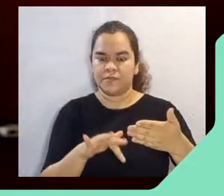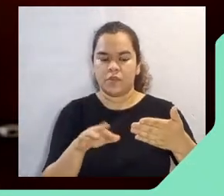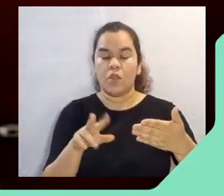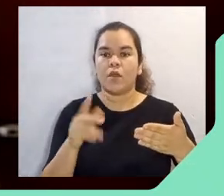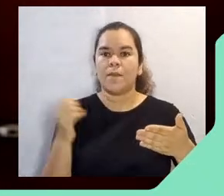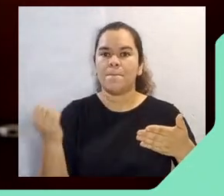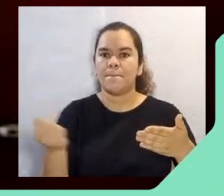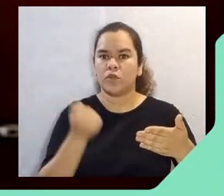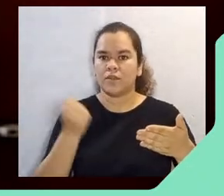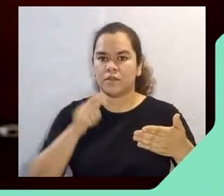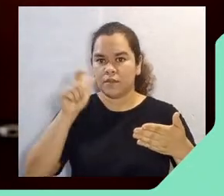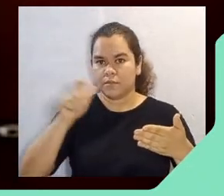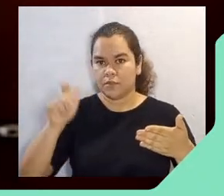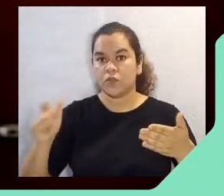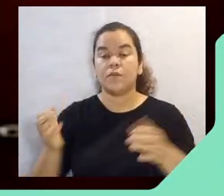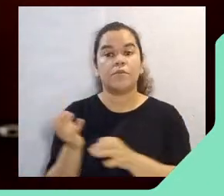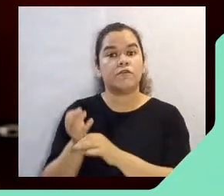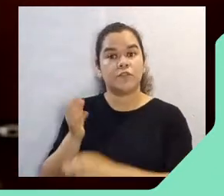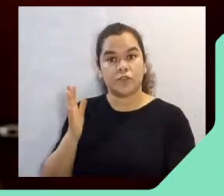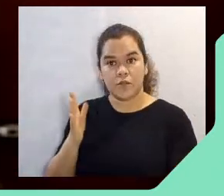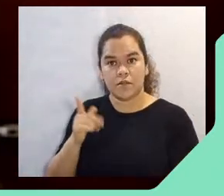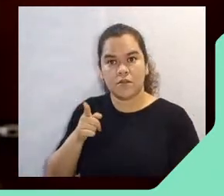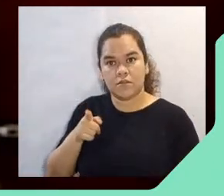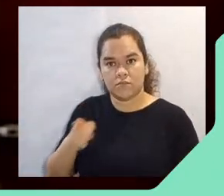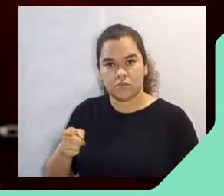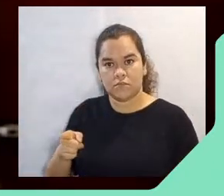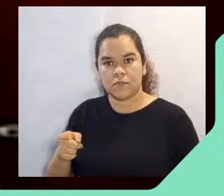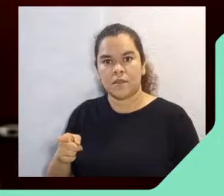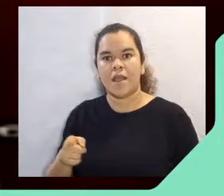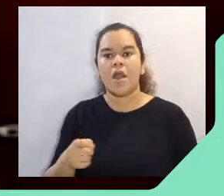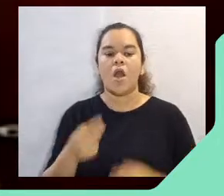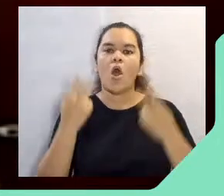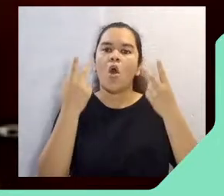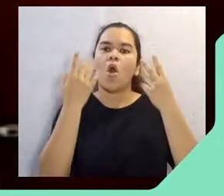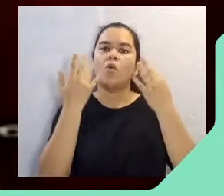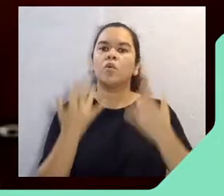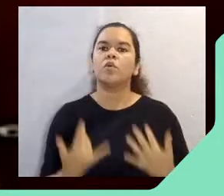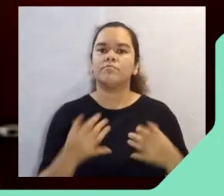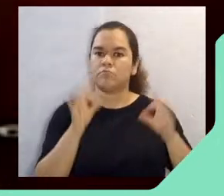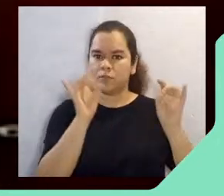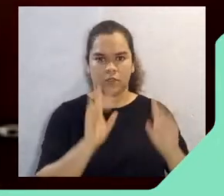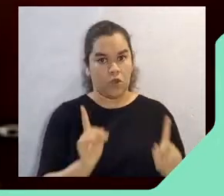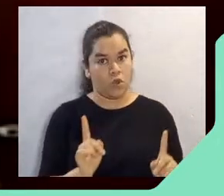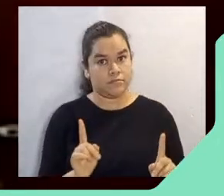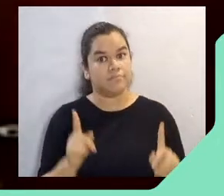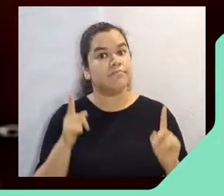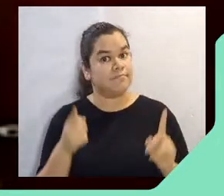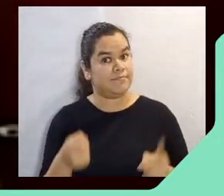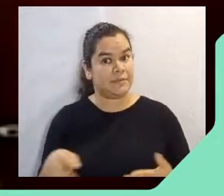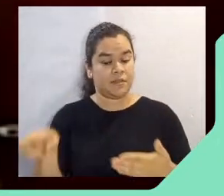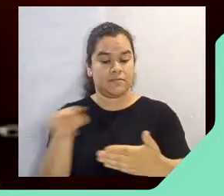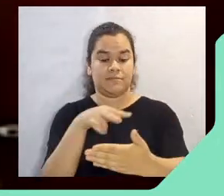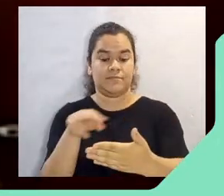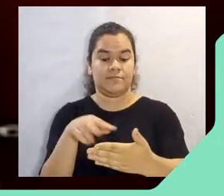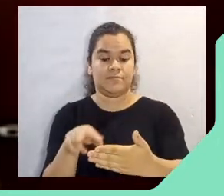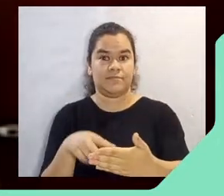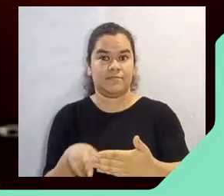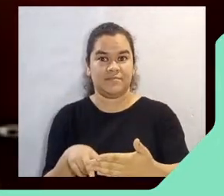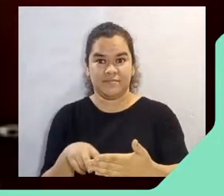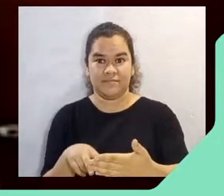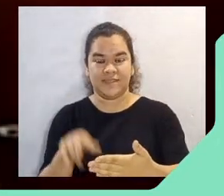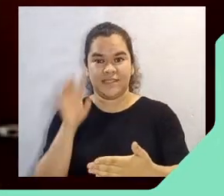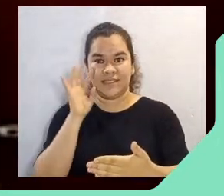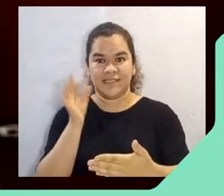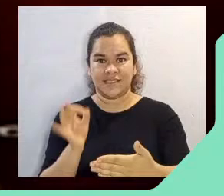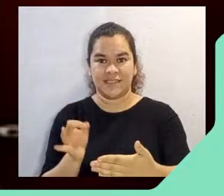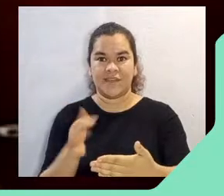un profesional no es solamente sumar contenidos, también hay que saber ser. O sea que una de las partes